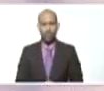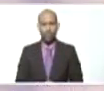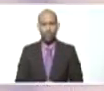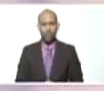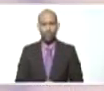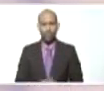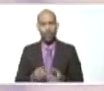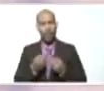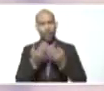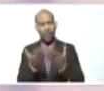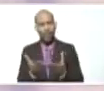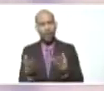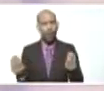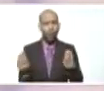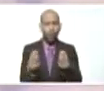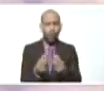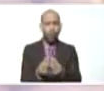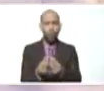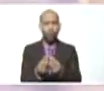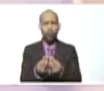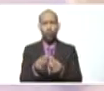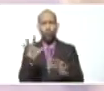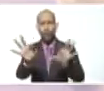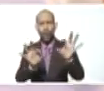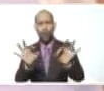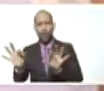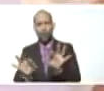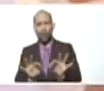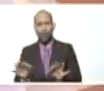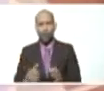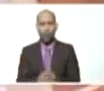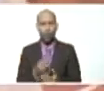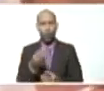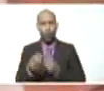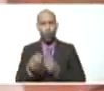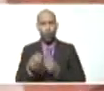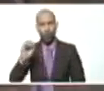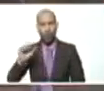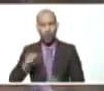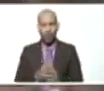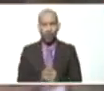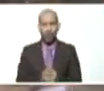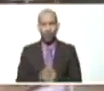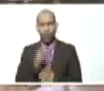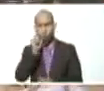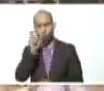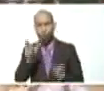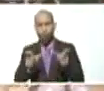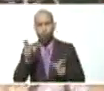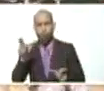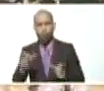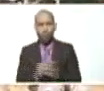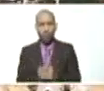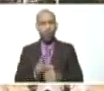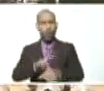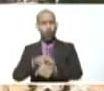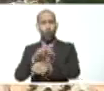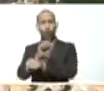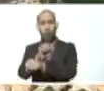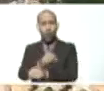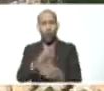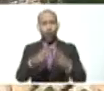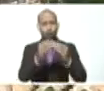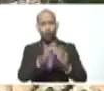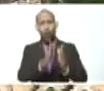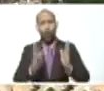Gocemos de tu heredad junto con tus elegidos, con María, los mártires, el beato José Gregorio y todos